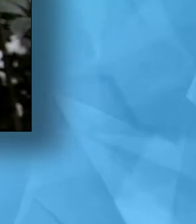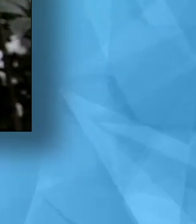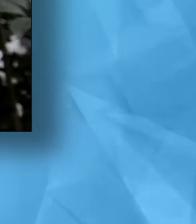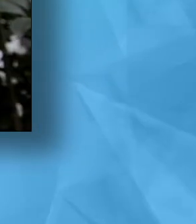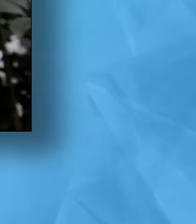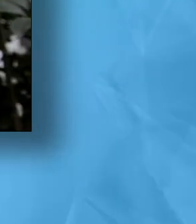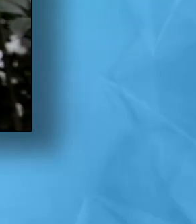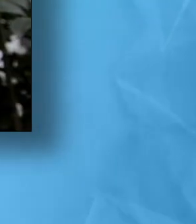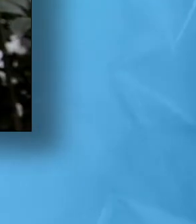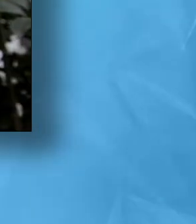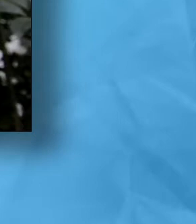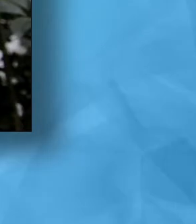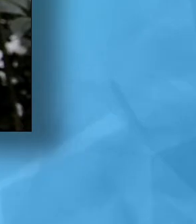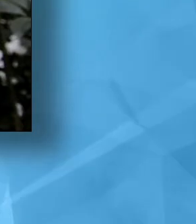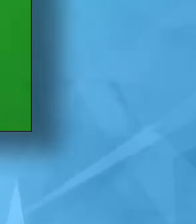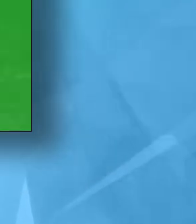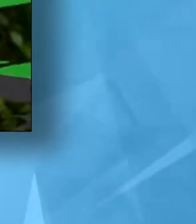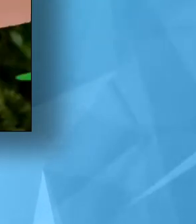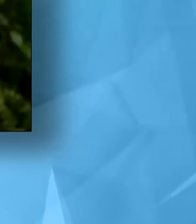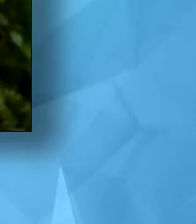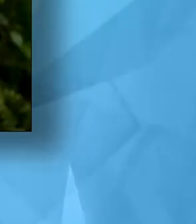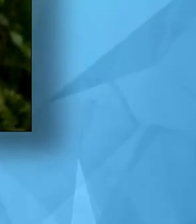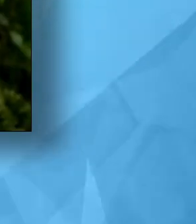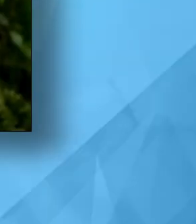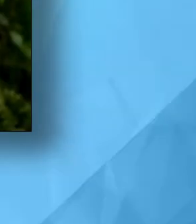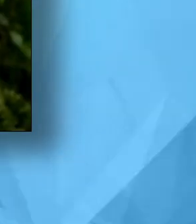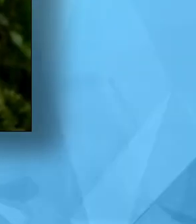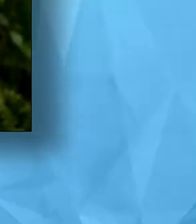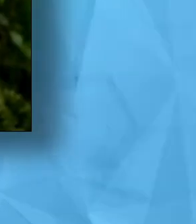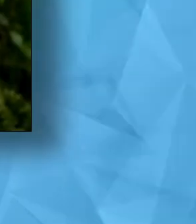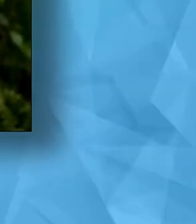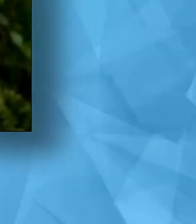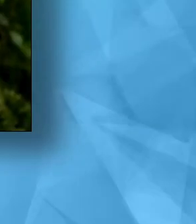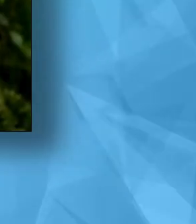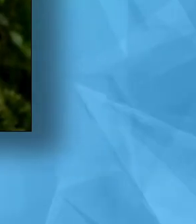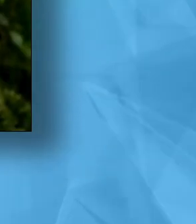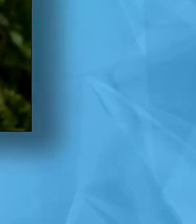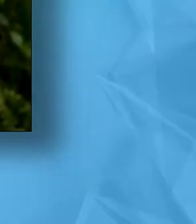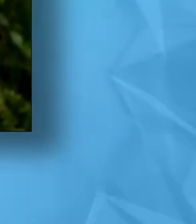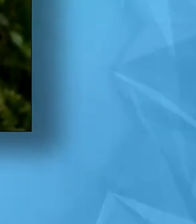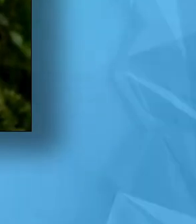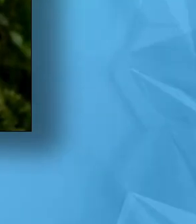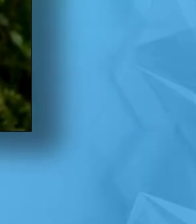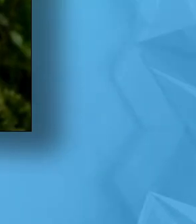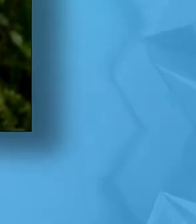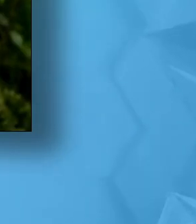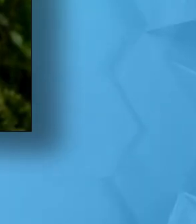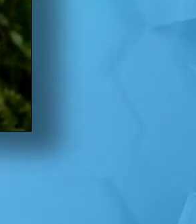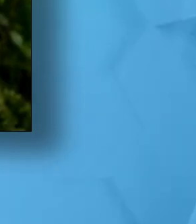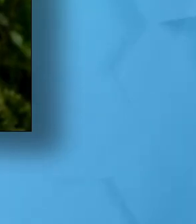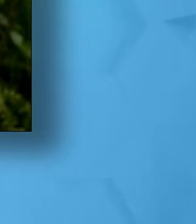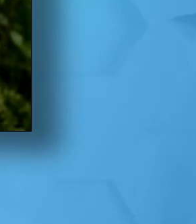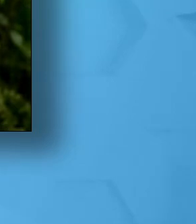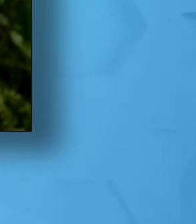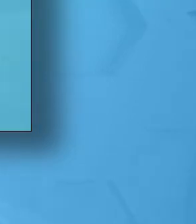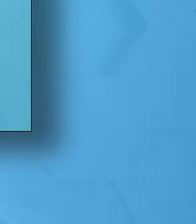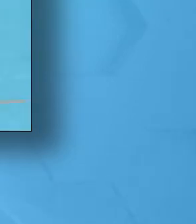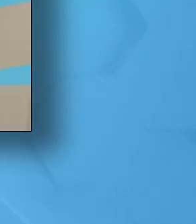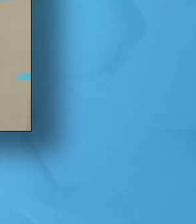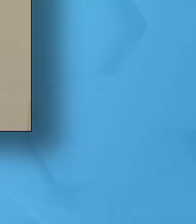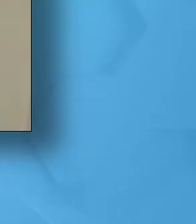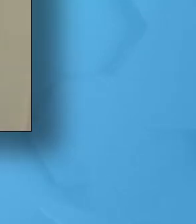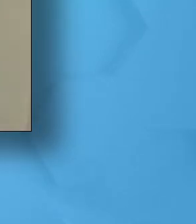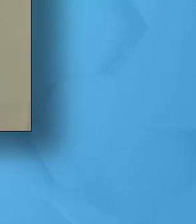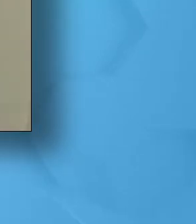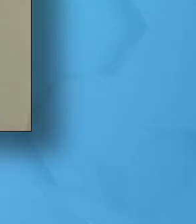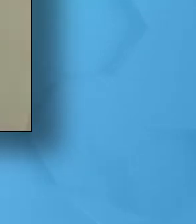frijoles han sido un alimento ancestral. E meu conselho é que a gente explore a maior variedade possível desses grãos. Como